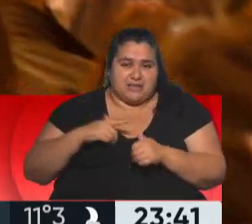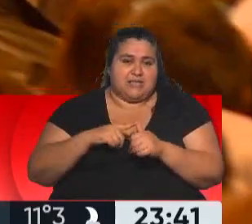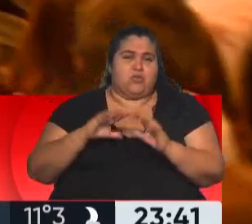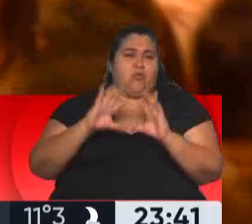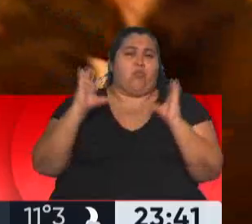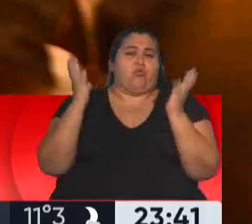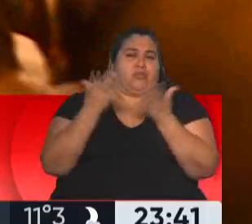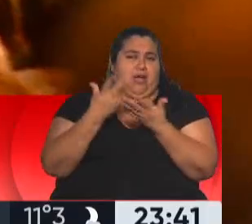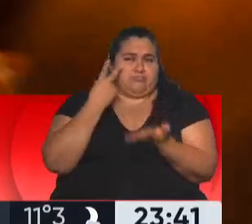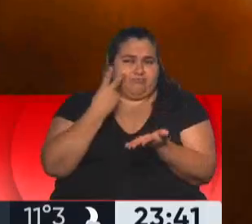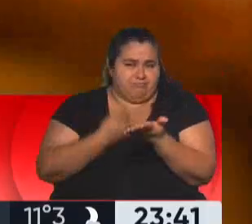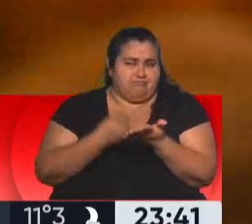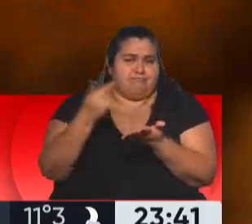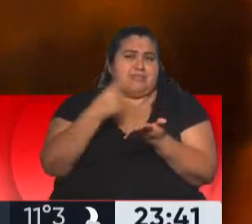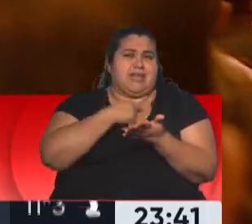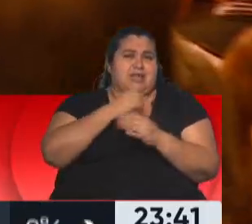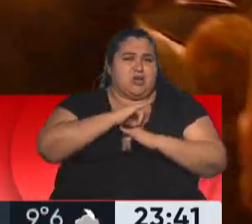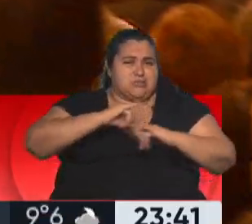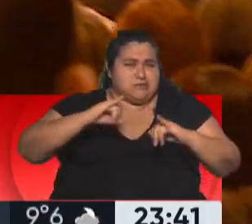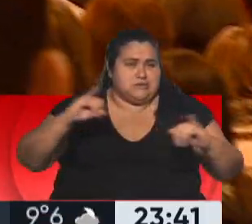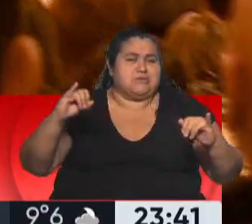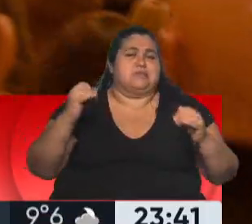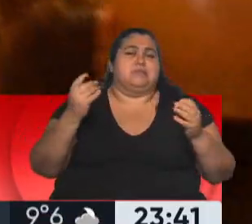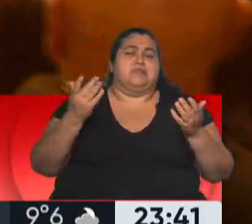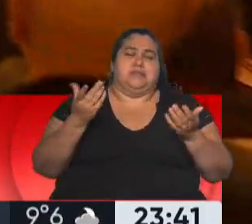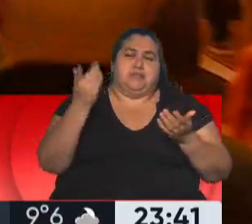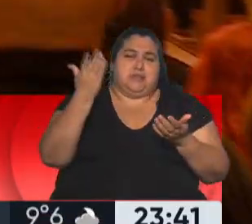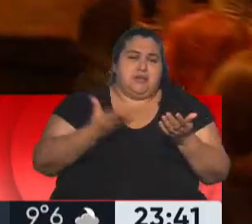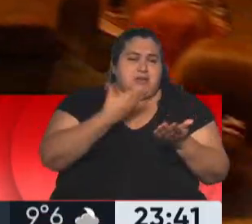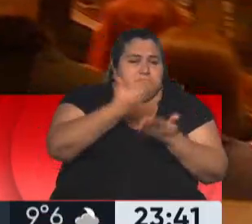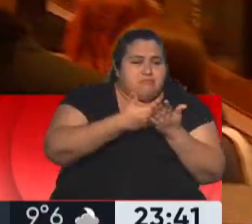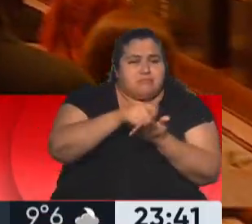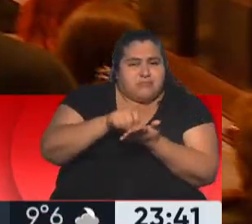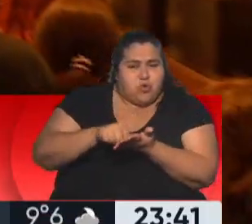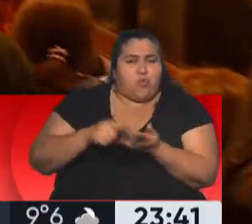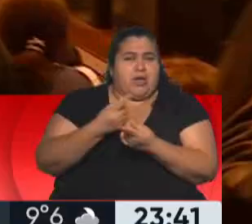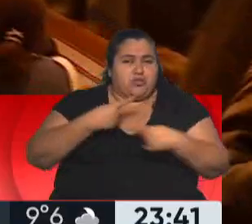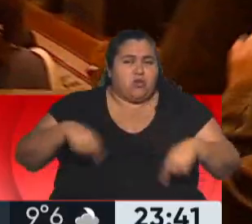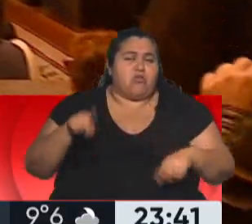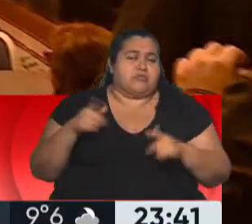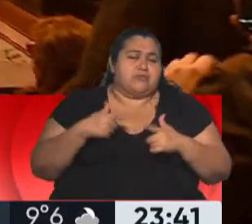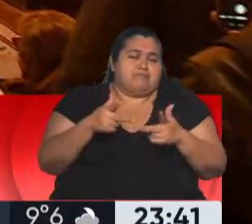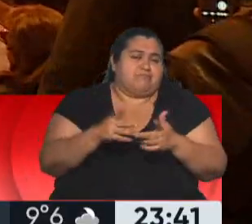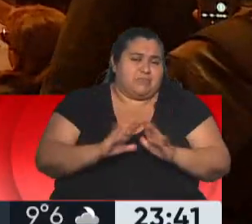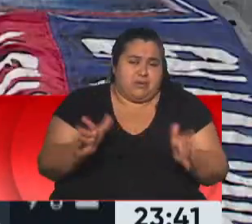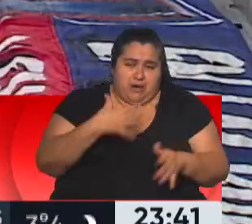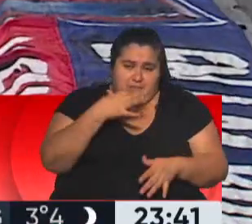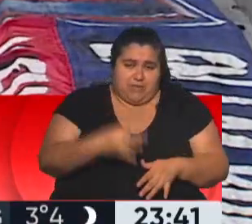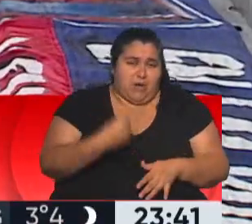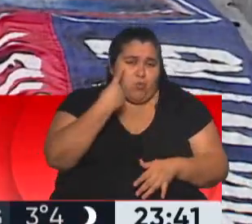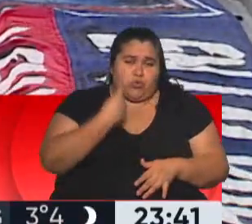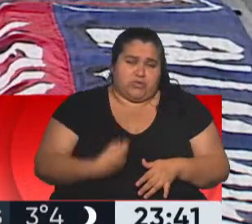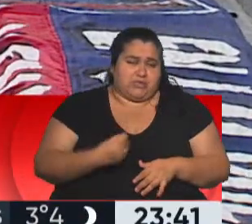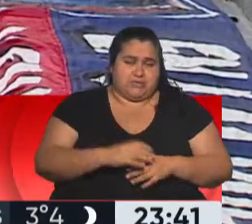todo lo que él trató de transmitir y lo que sus documentos, bueno, qué decirte, la verdad estoy muy triste.